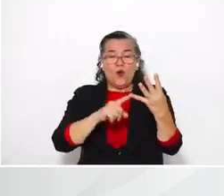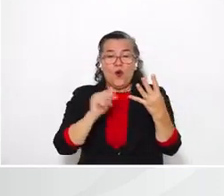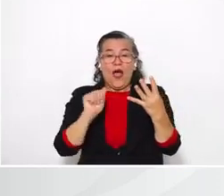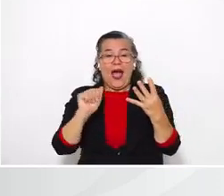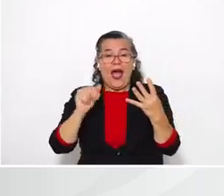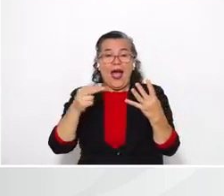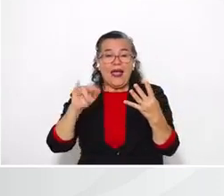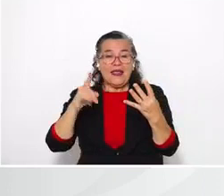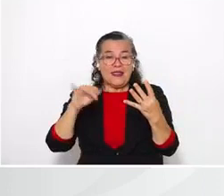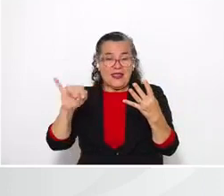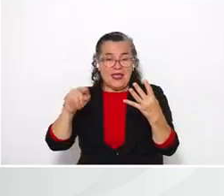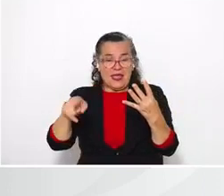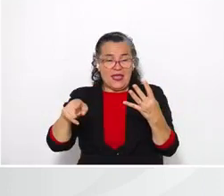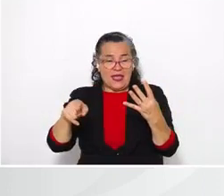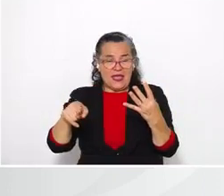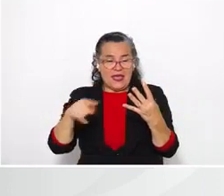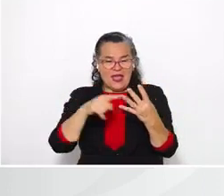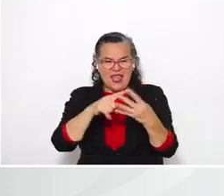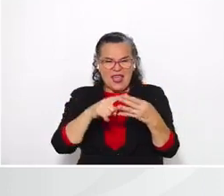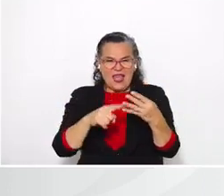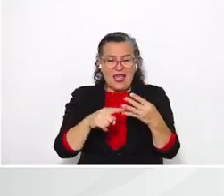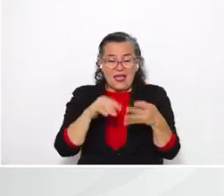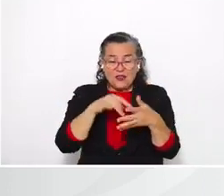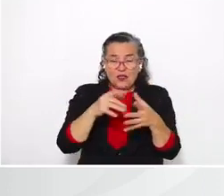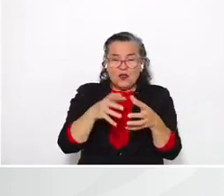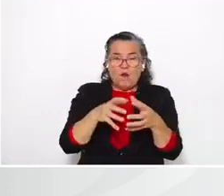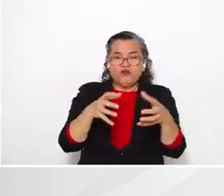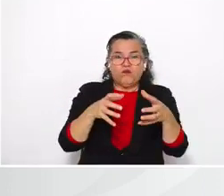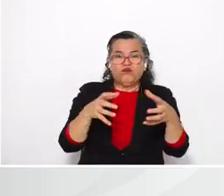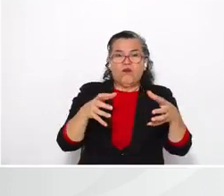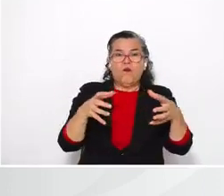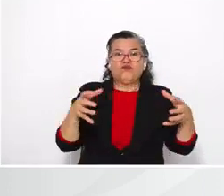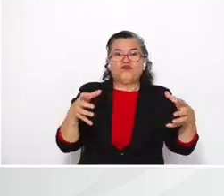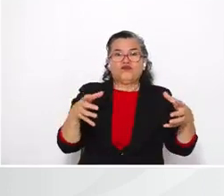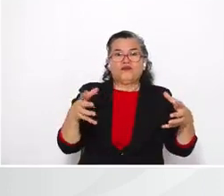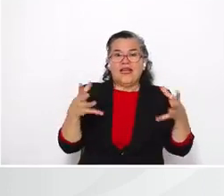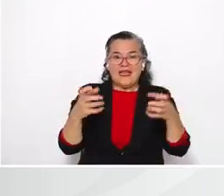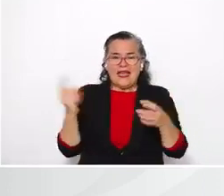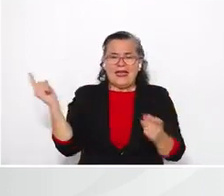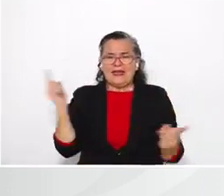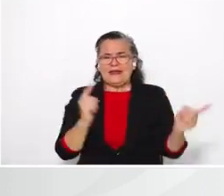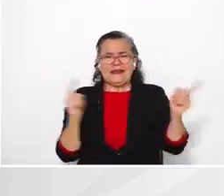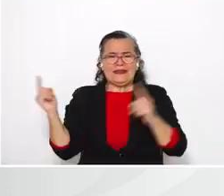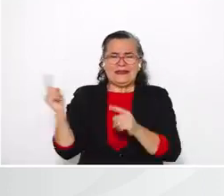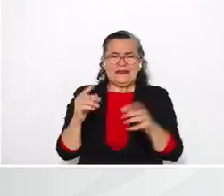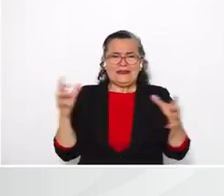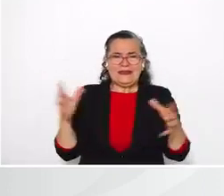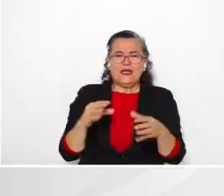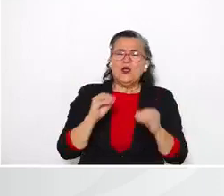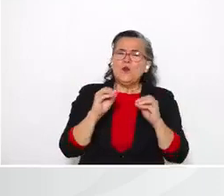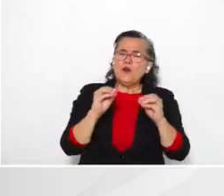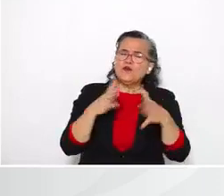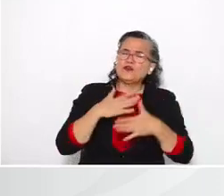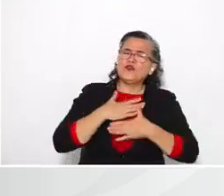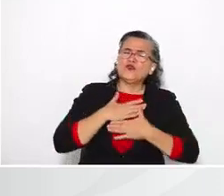que han aumentado el número de estudiantes que quieren estudiar en esas universidades. Los profesores están